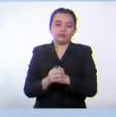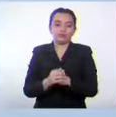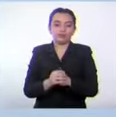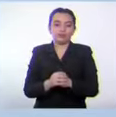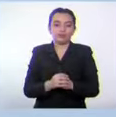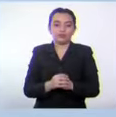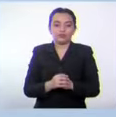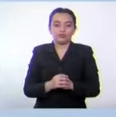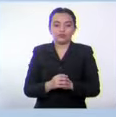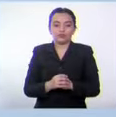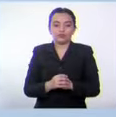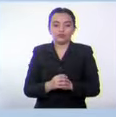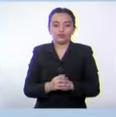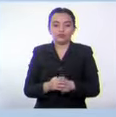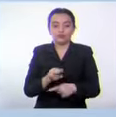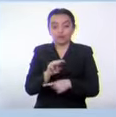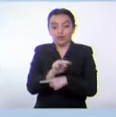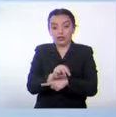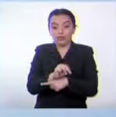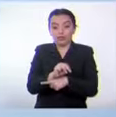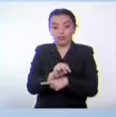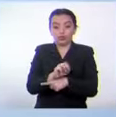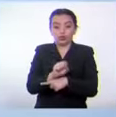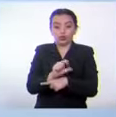Por lo tanto, la masa de la solución